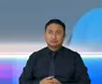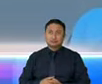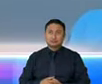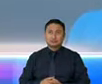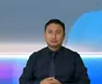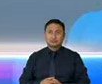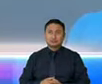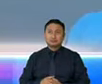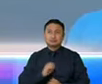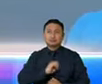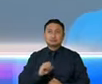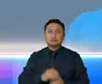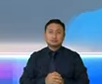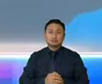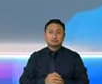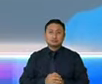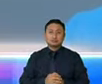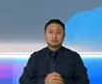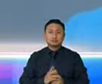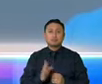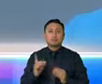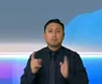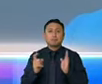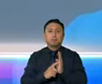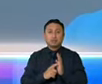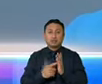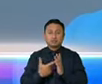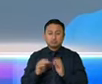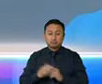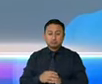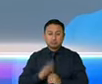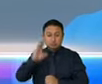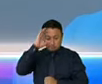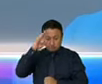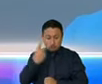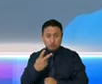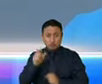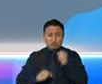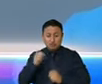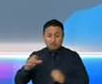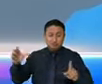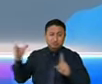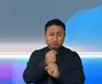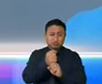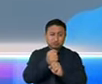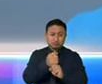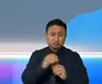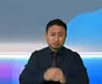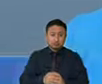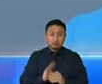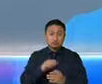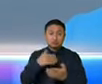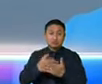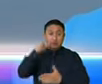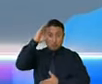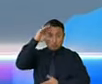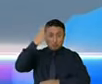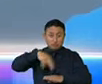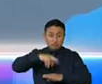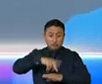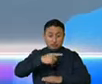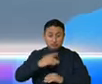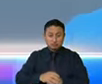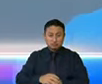Aquí hay un dispositivo de captura, logrando la detención de dos presuntos delincuentes que al momento de llegar la Policía Nacional